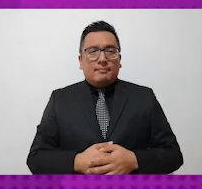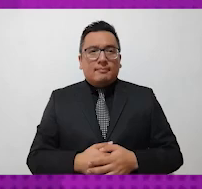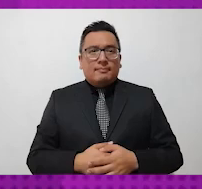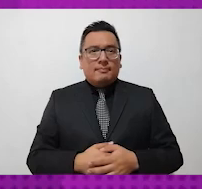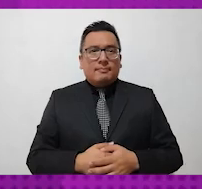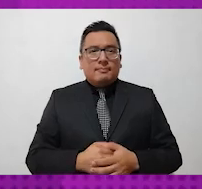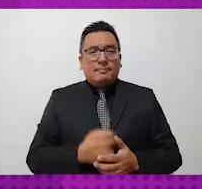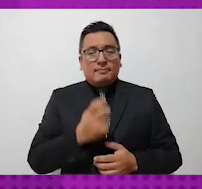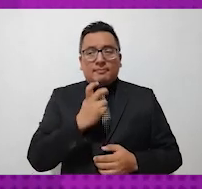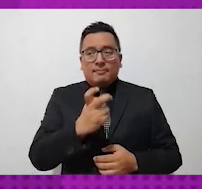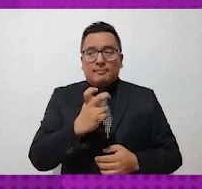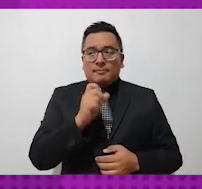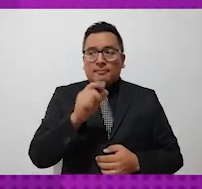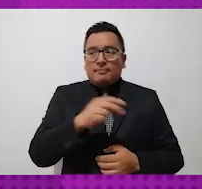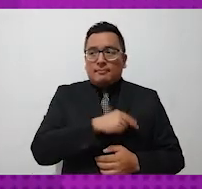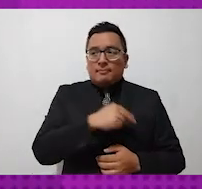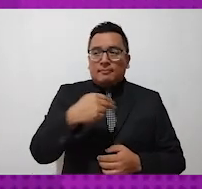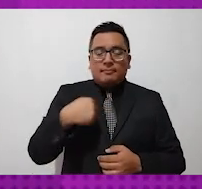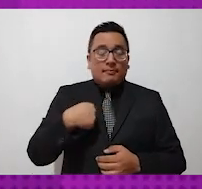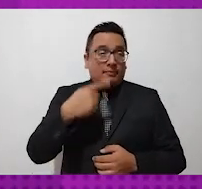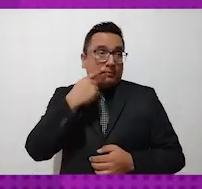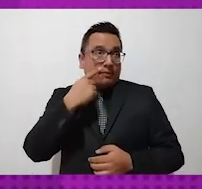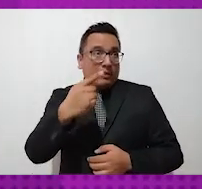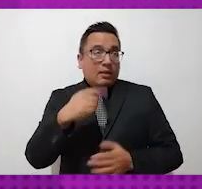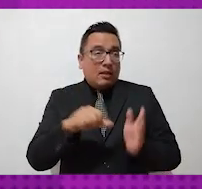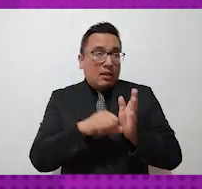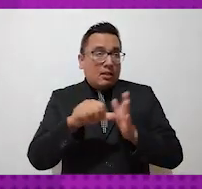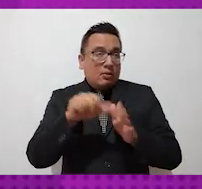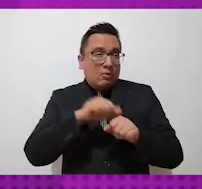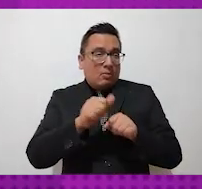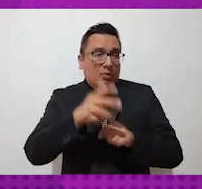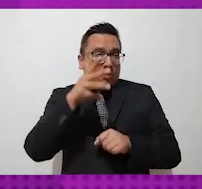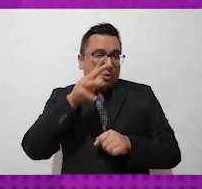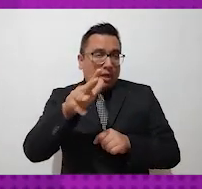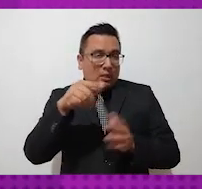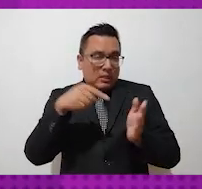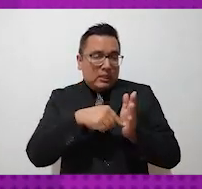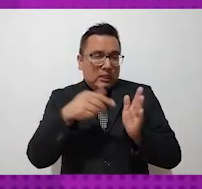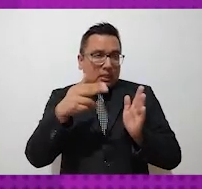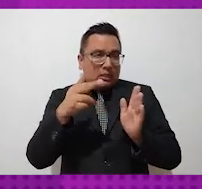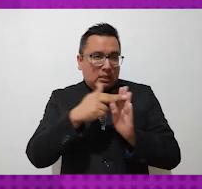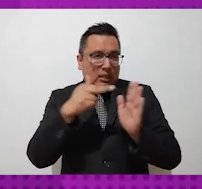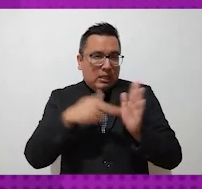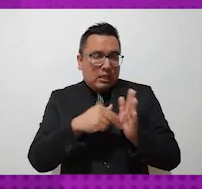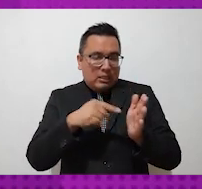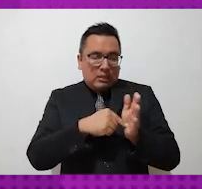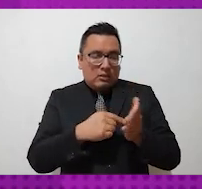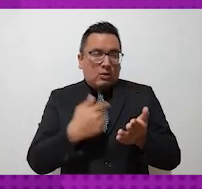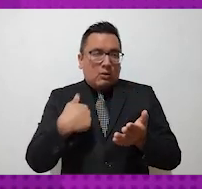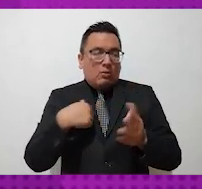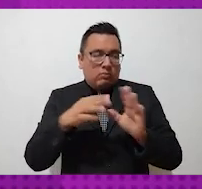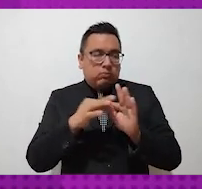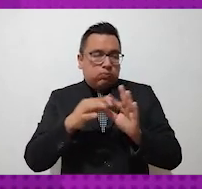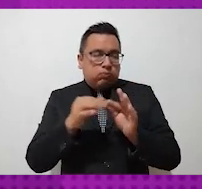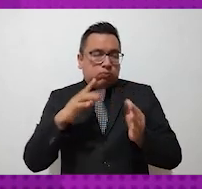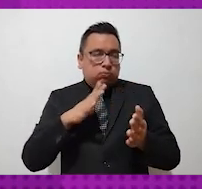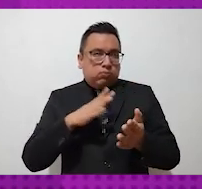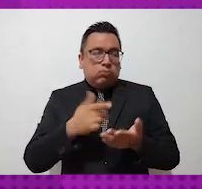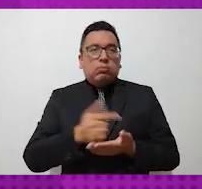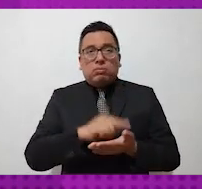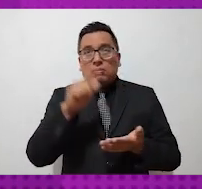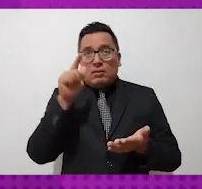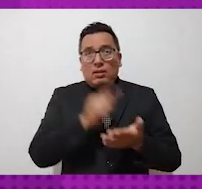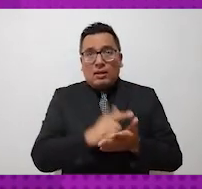también nosotros tenemos, y nos lo faculta el artículo 10 de este ordenamiento legal que les estoy mencionando, que es la Ley General